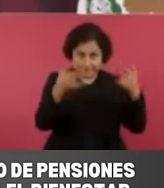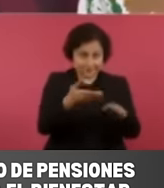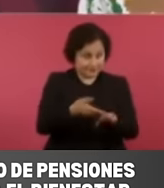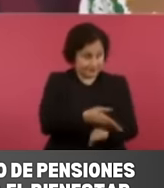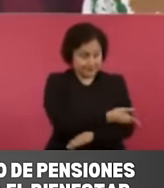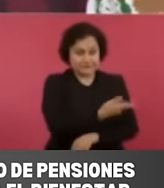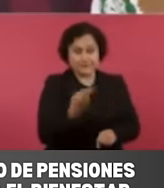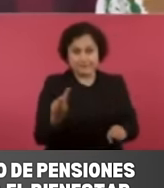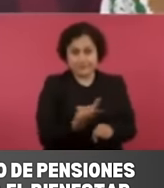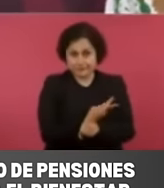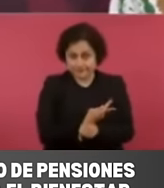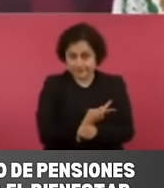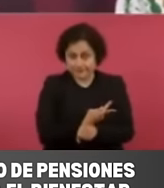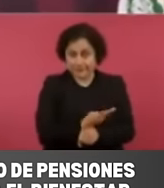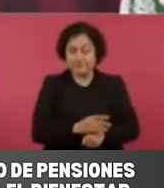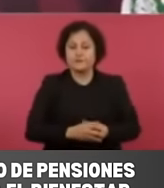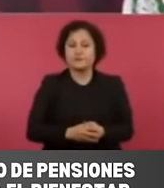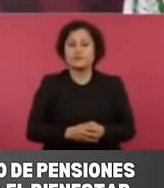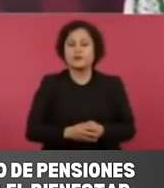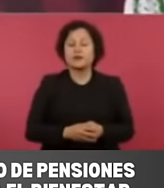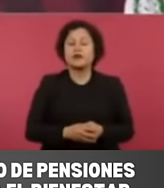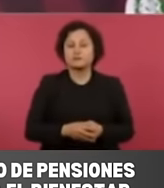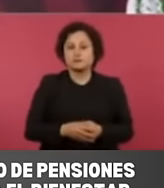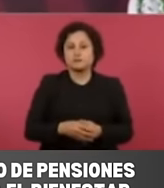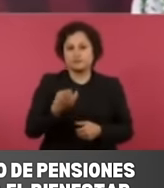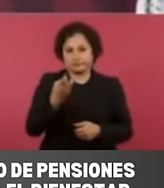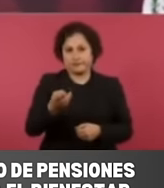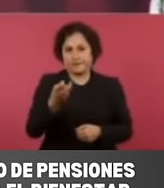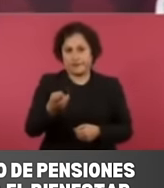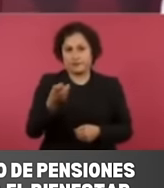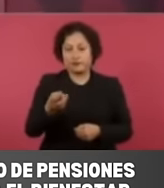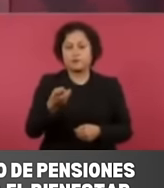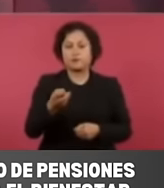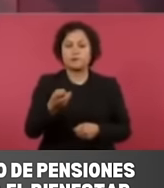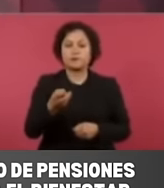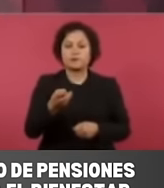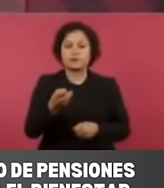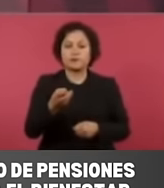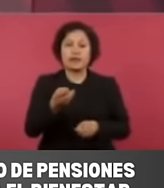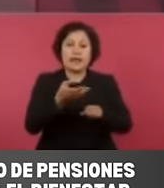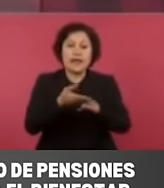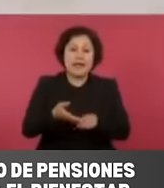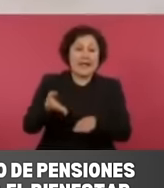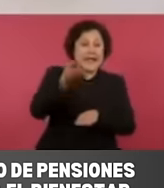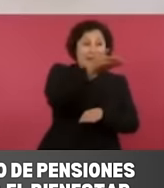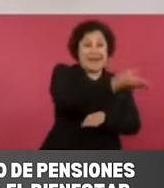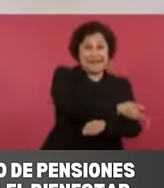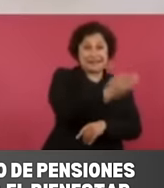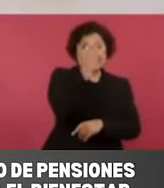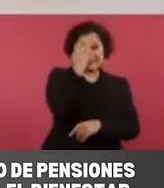Bueno, que antes de esa reforma el trabajador,